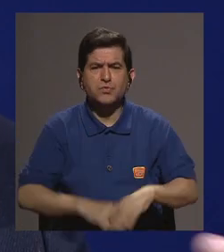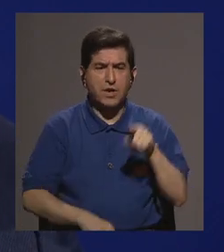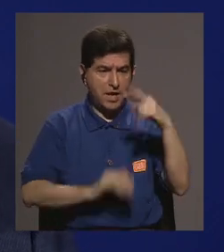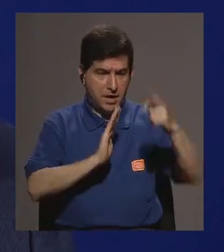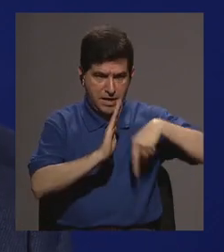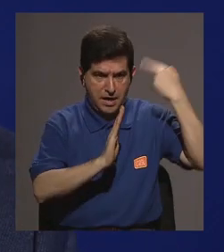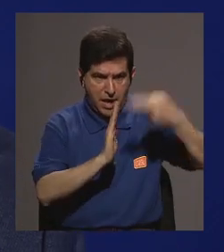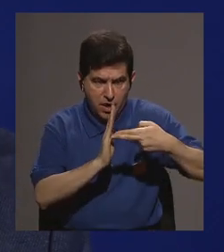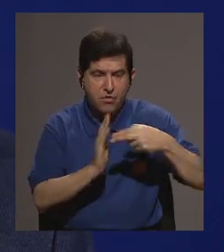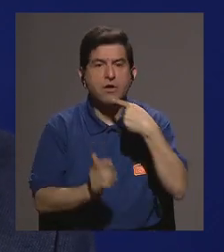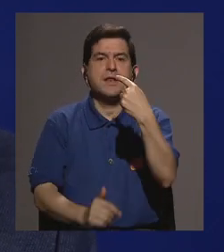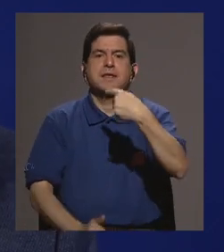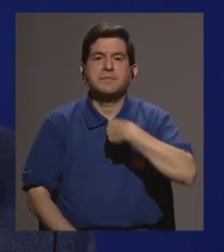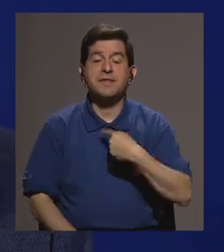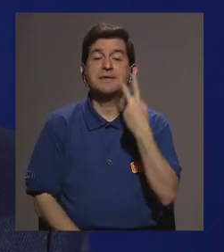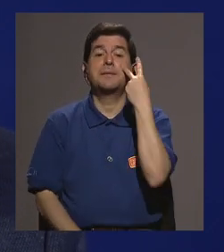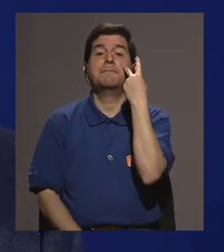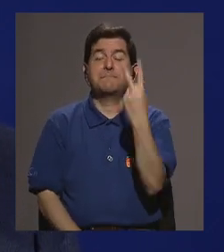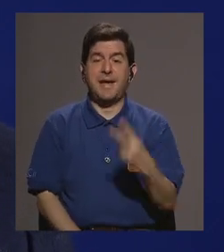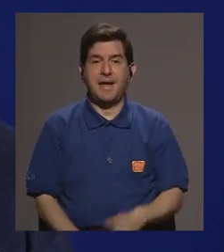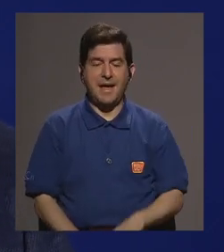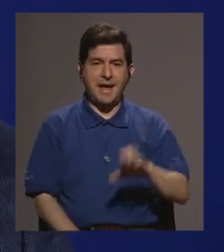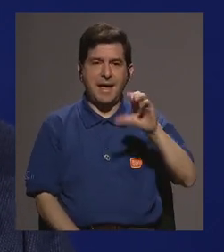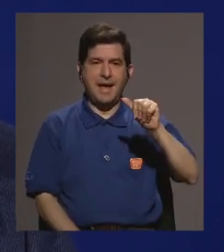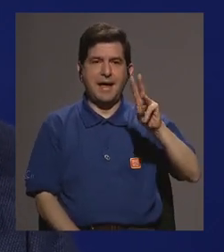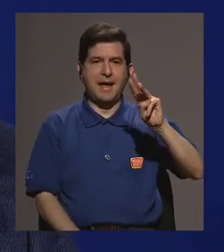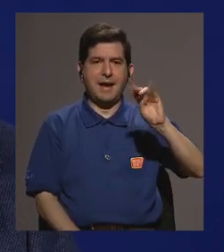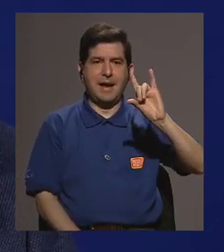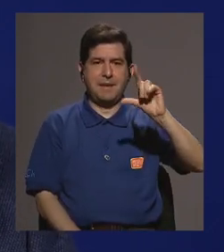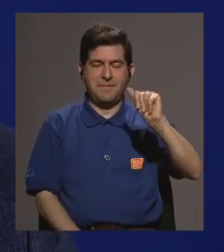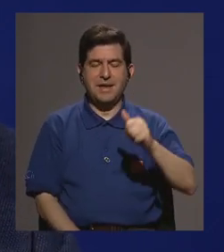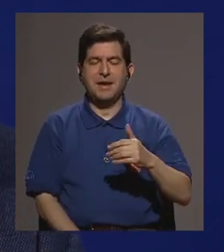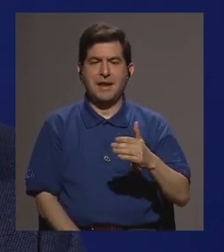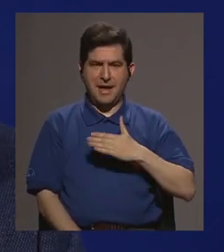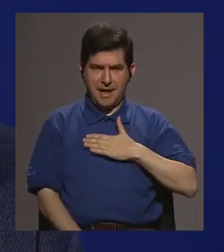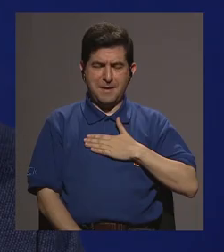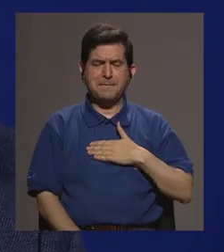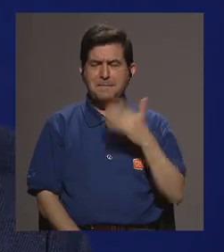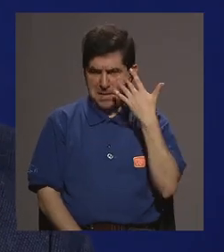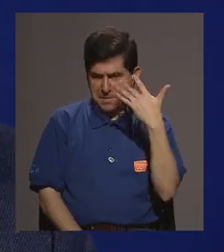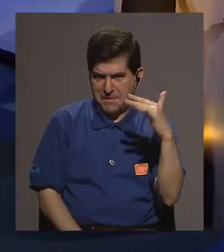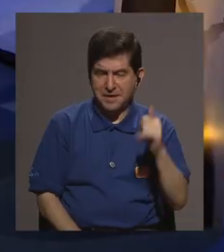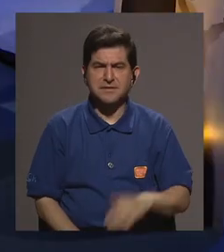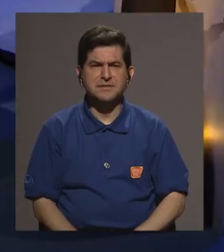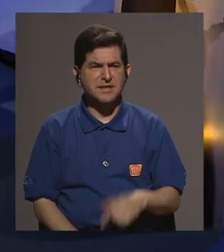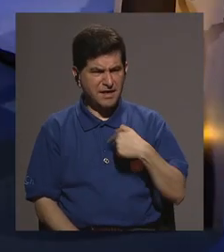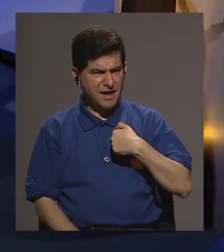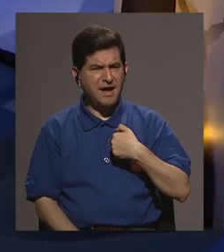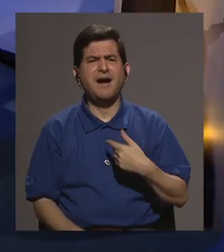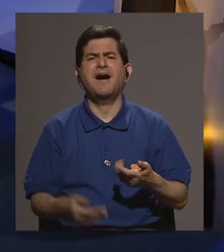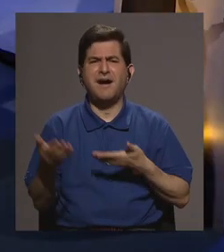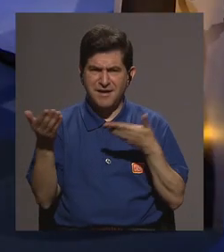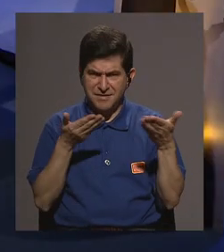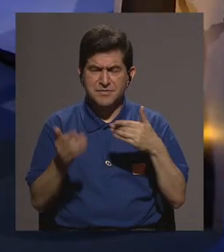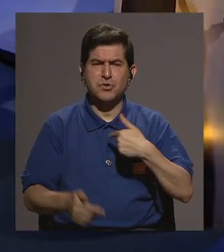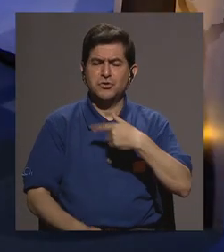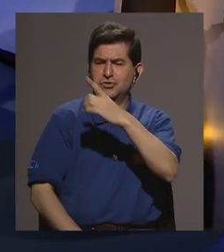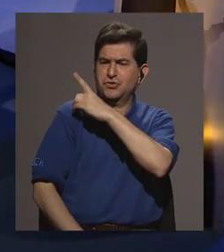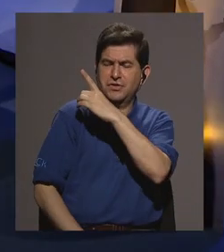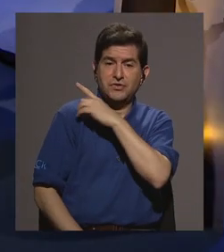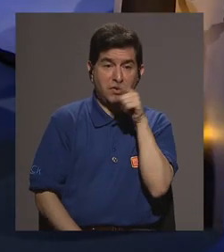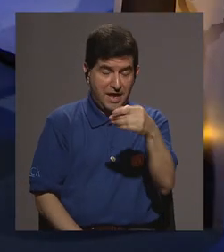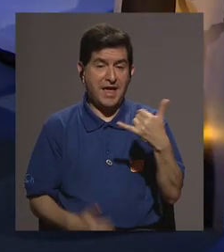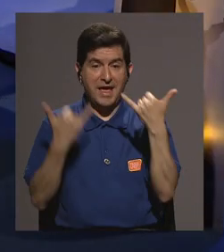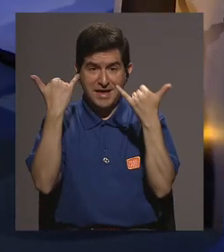fuimos construyendo el personaje y de ahí que ella me dice vea que camila se parece mucho a mí a mí me sirvió mucho eso porque